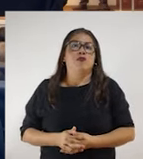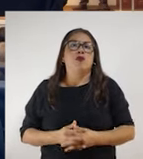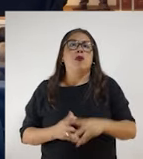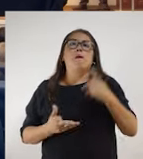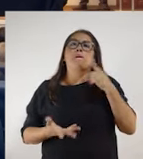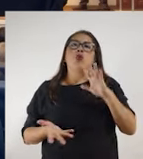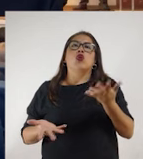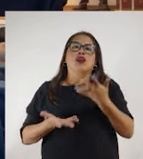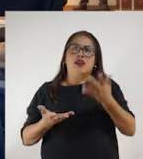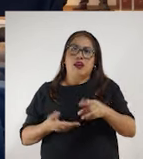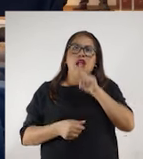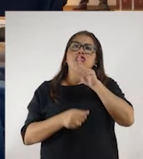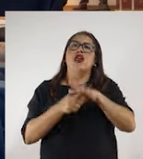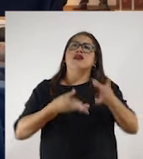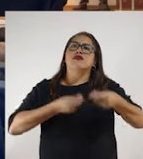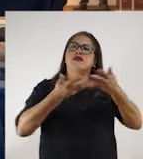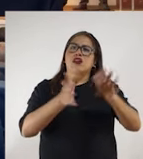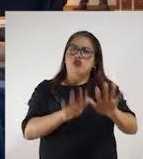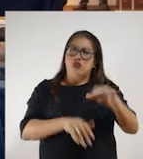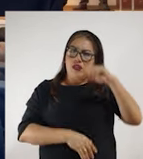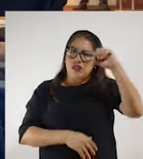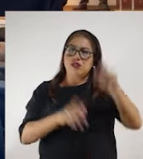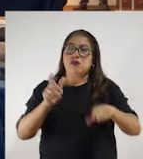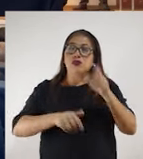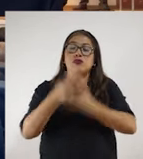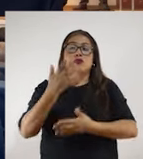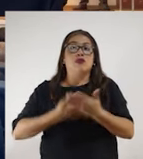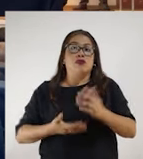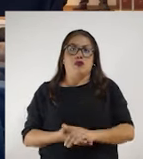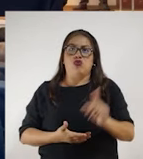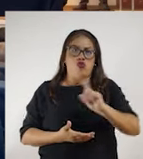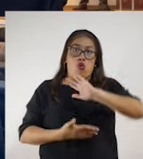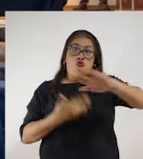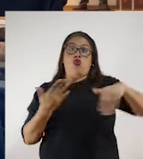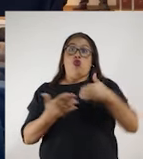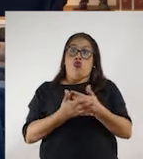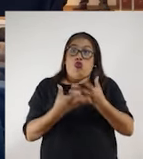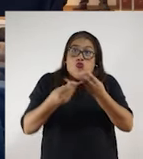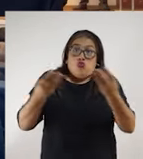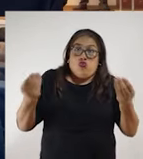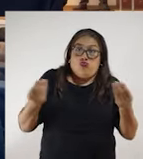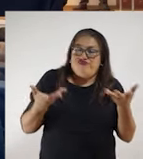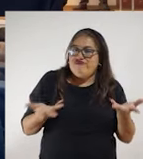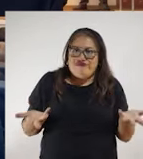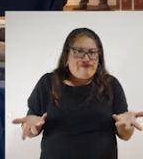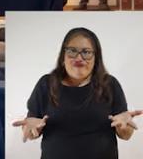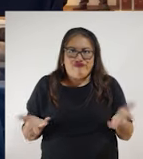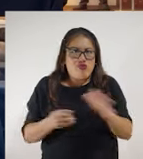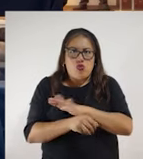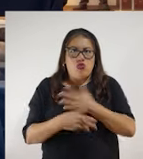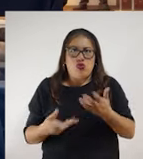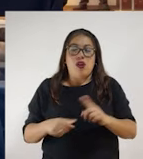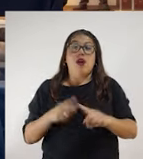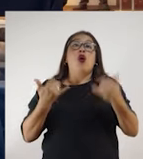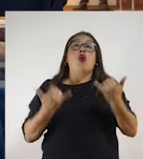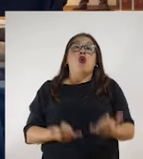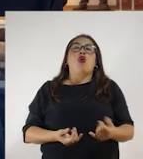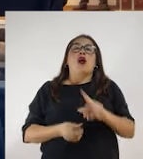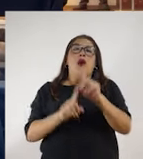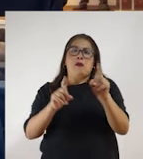por garantizar los derechos de las personas con discapacidad, que no son pocos. El día de hoy nos vamos claro que